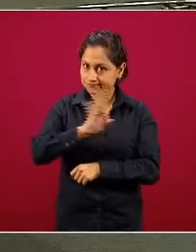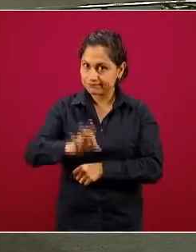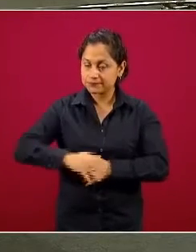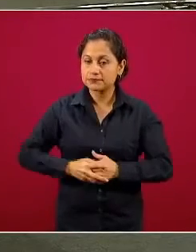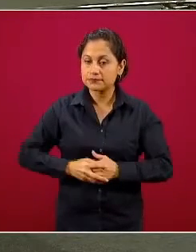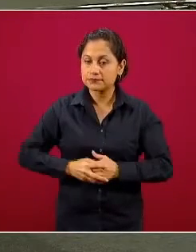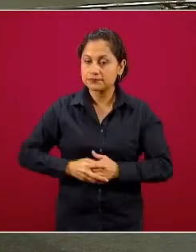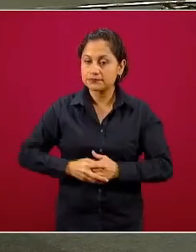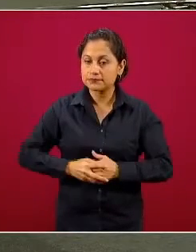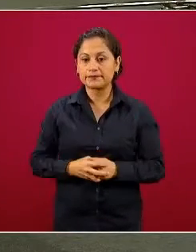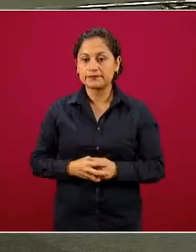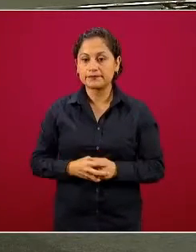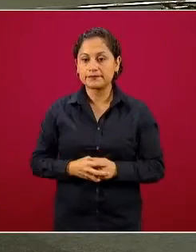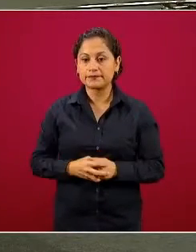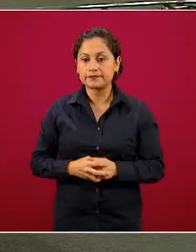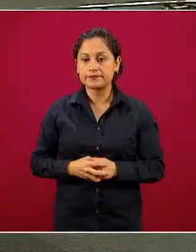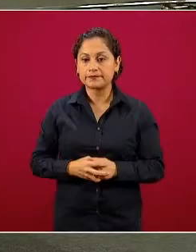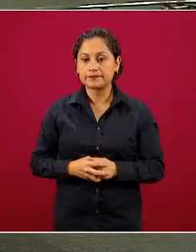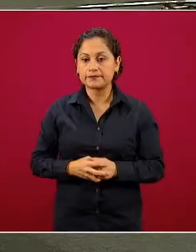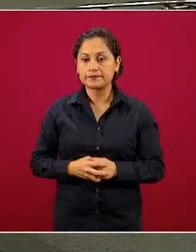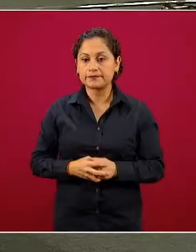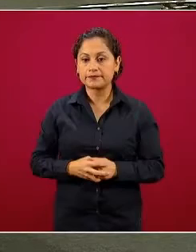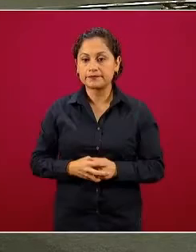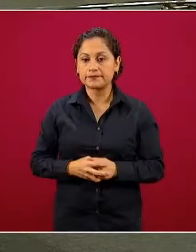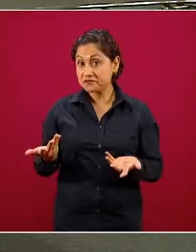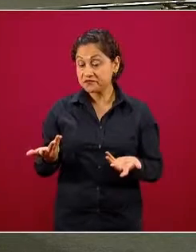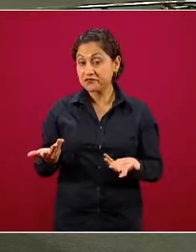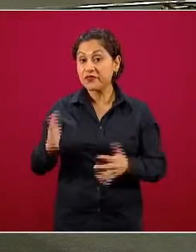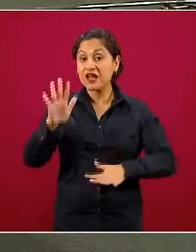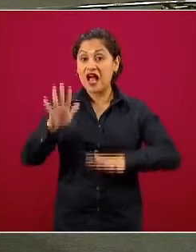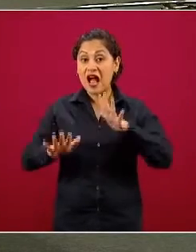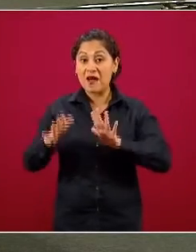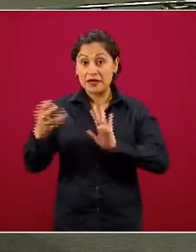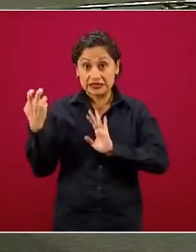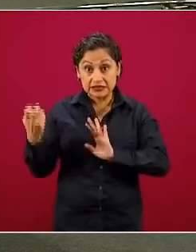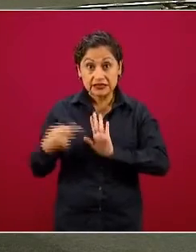Estos que pocas veces se habla de esto, y es muy importante, hay